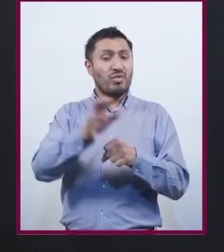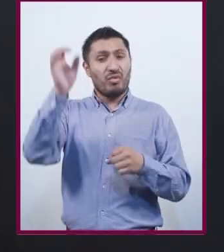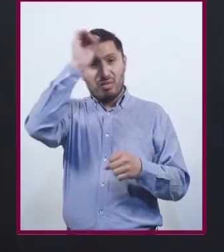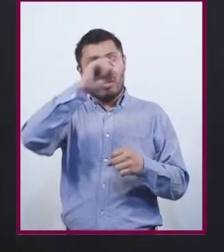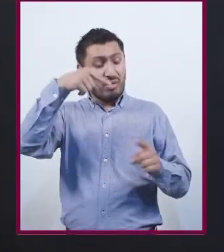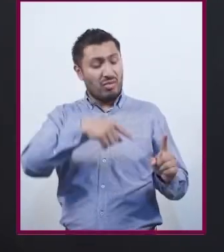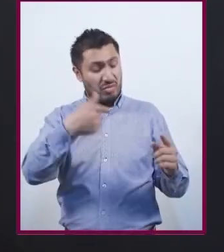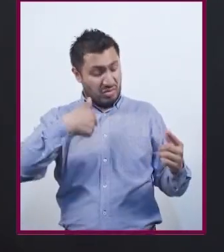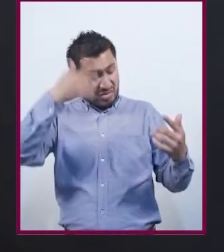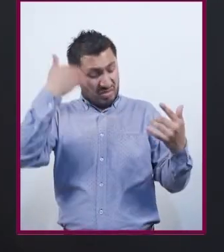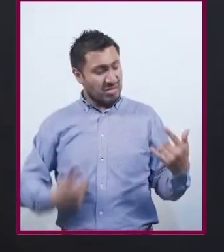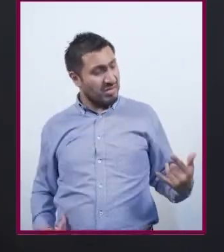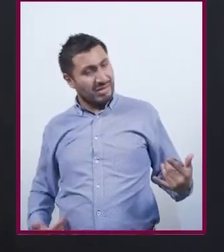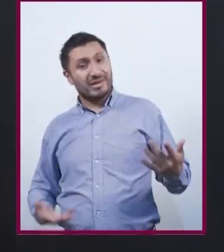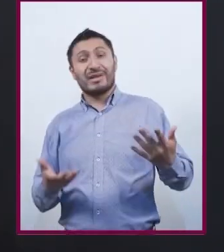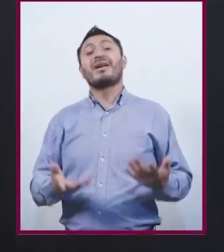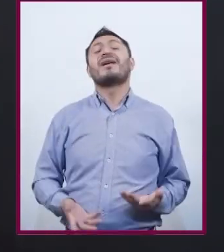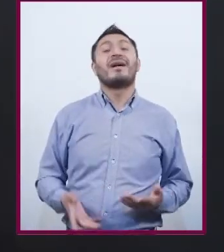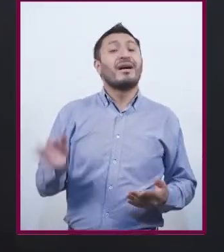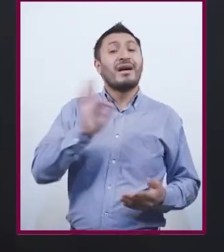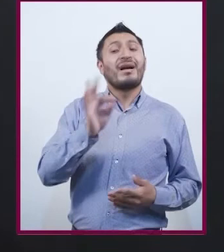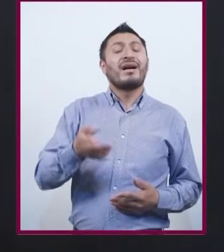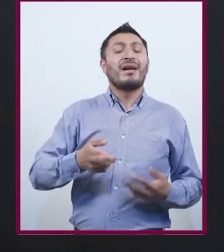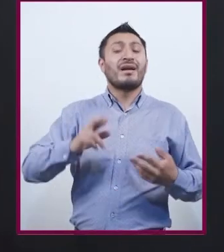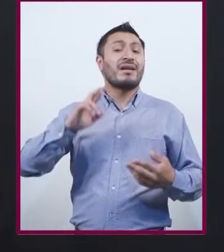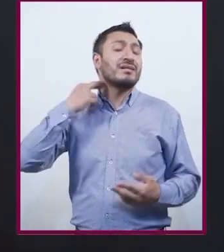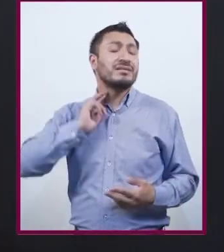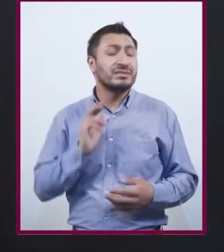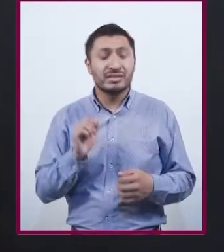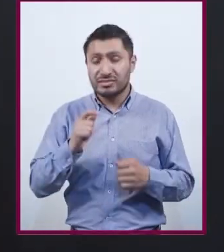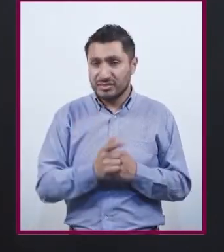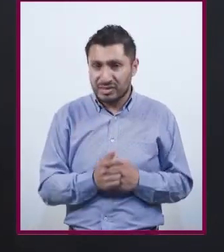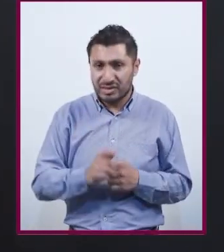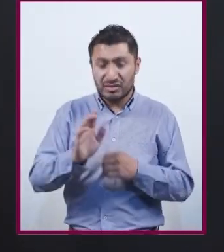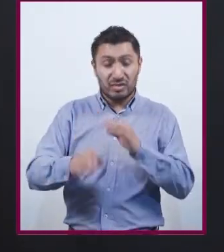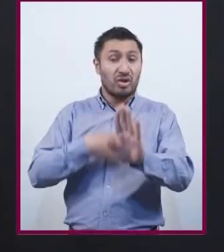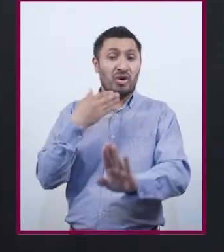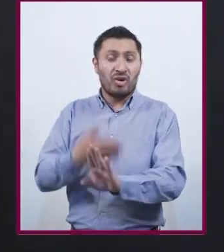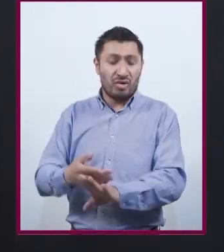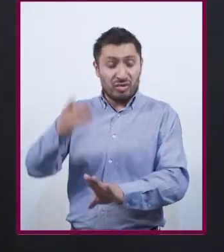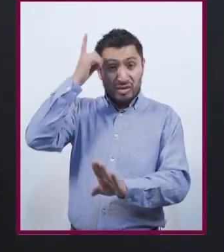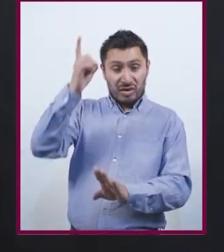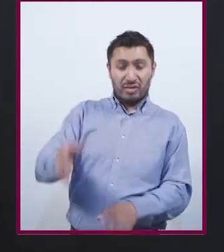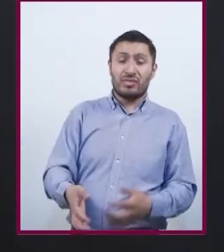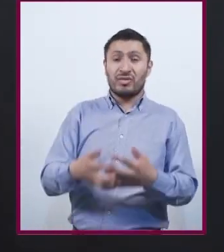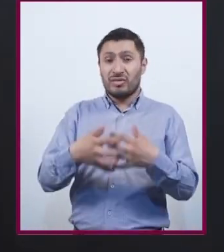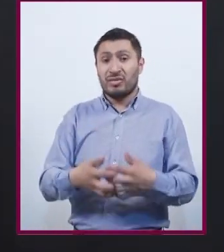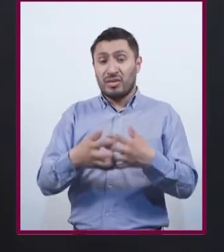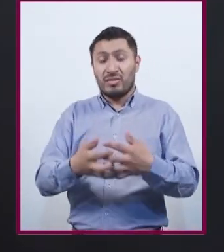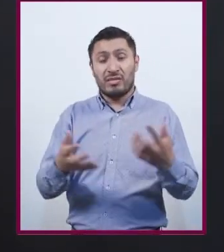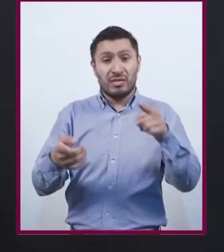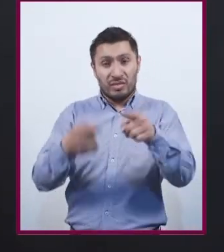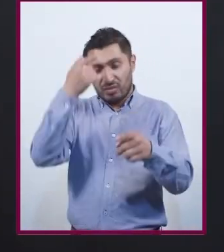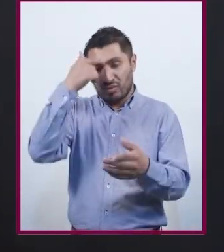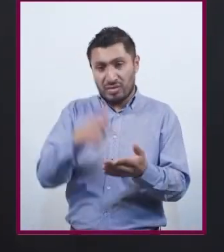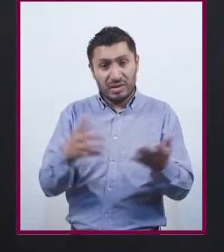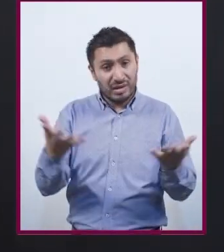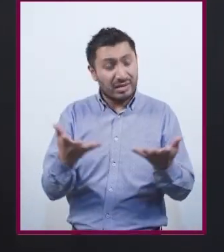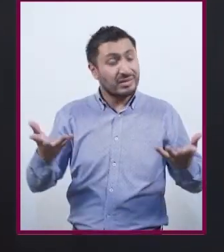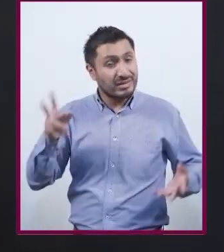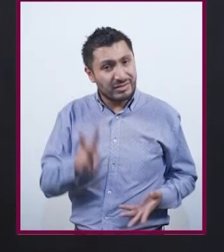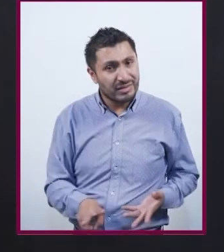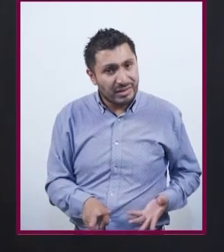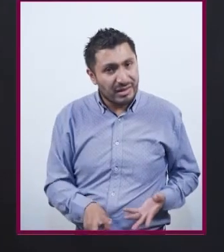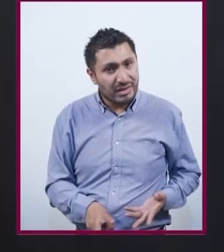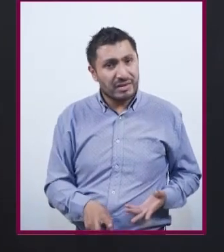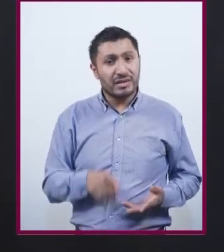inteligente qué opina de ti? Es más, si una máquina industrial fuera capaz de rebelarse contra los dueños de una fábrica, ¿lo